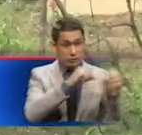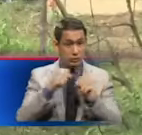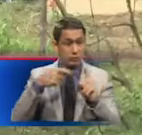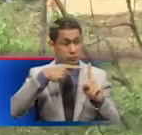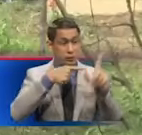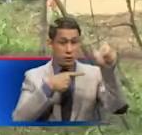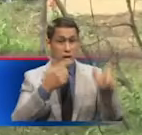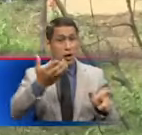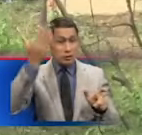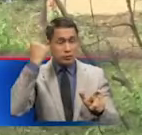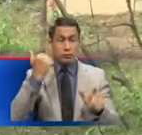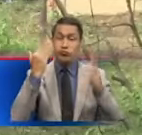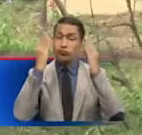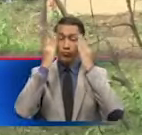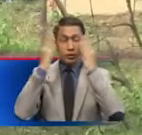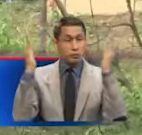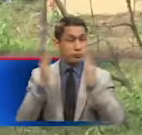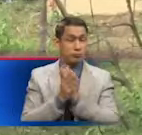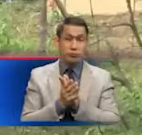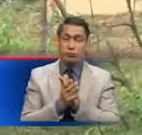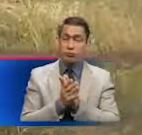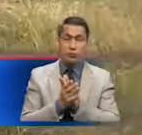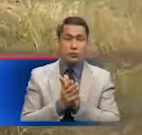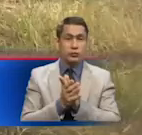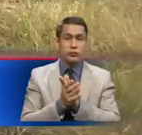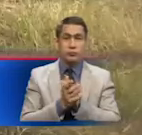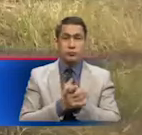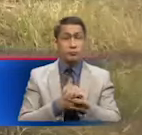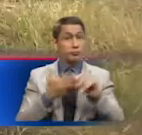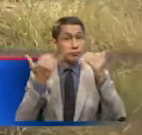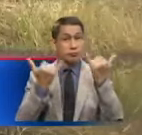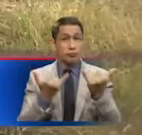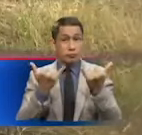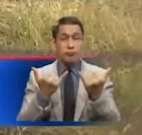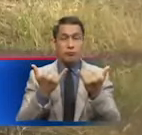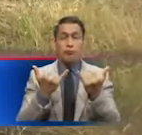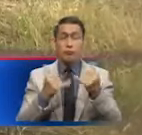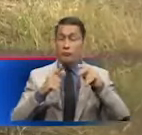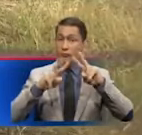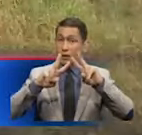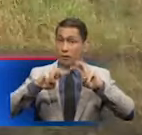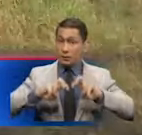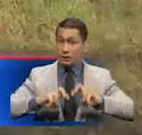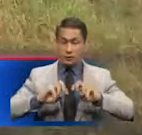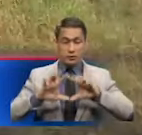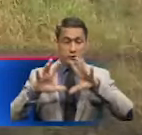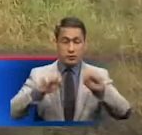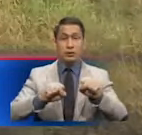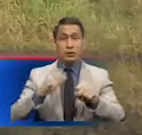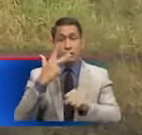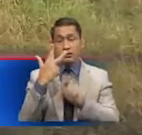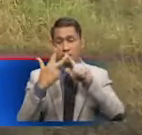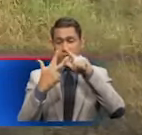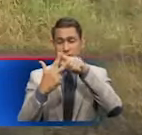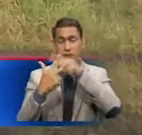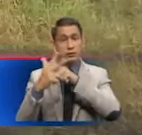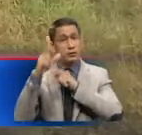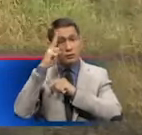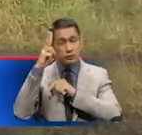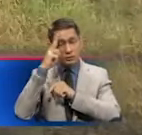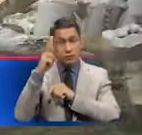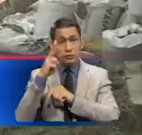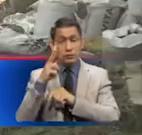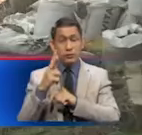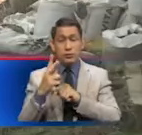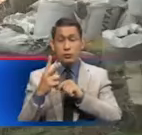que no sé nada. Okay. No hace nada porque yo andaba por el centro. En base a un trabajo investigativo, se detuvo a 3 sujetos. Uno de ellos